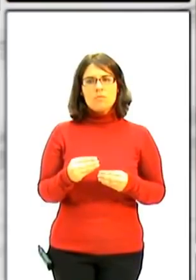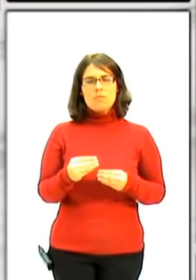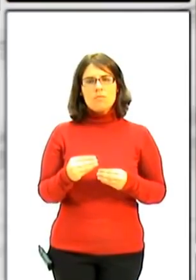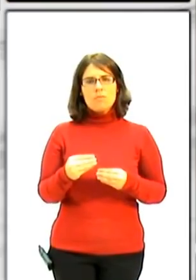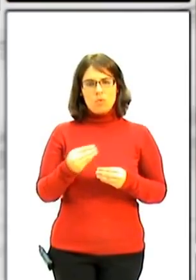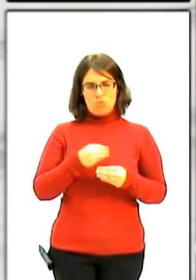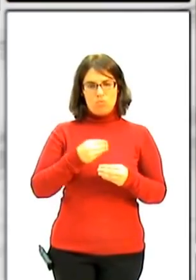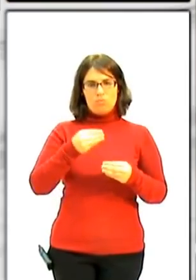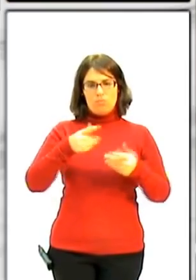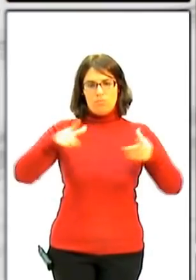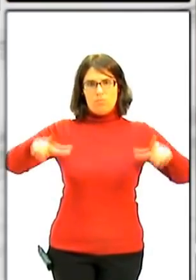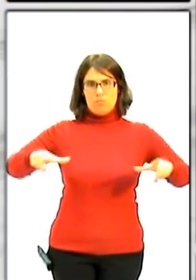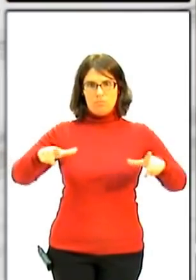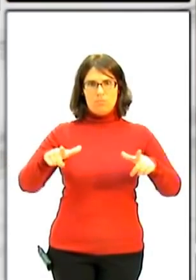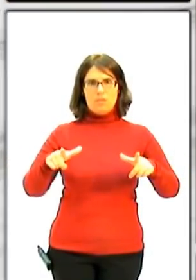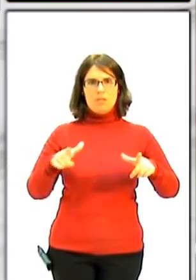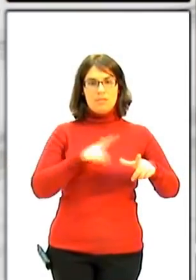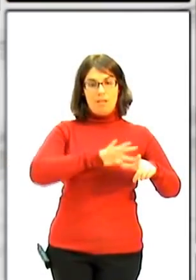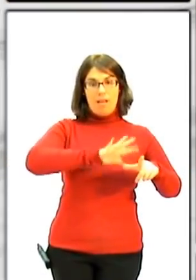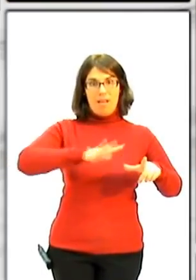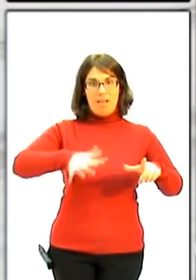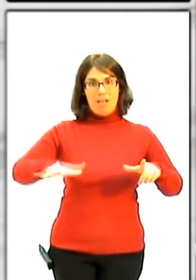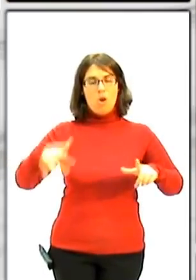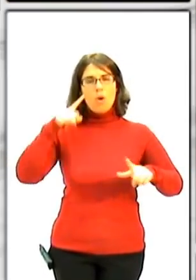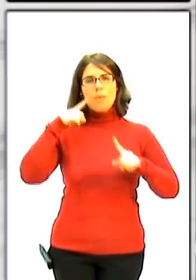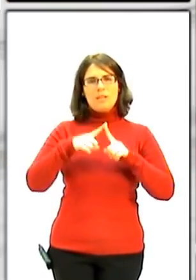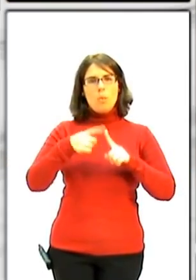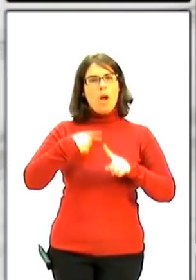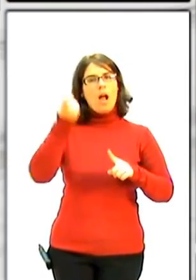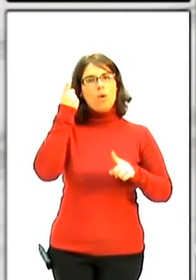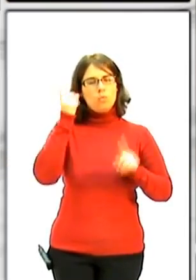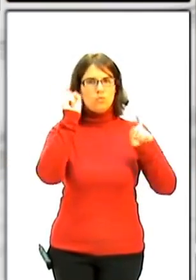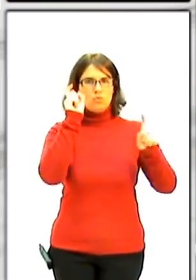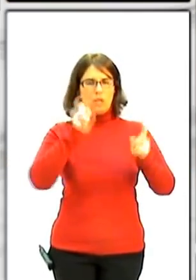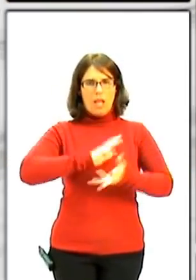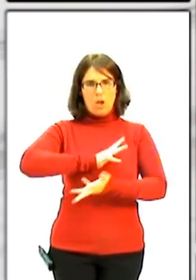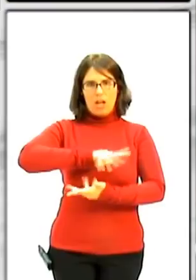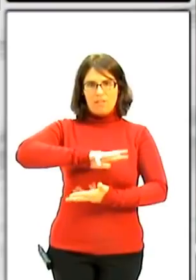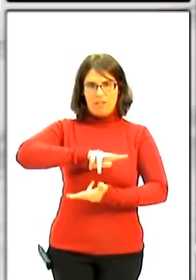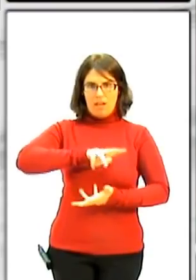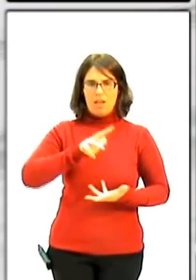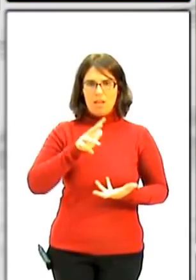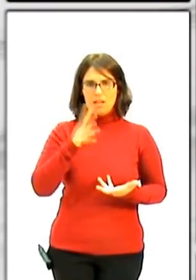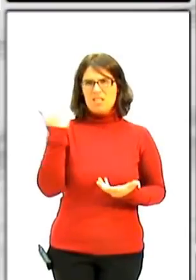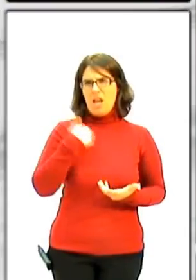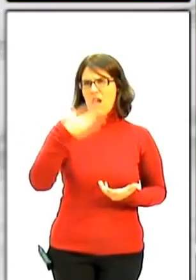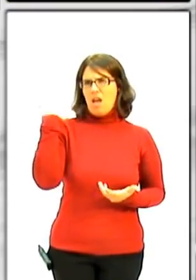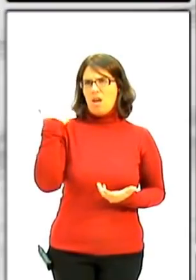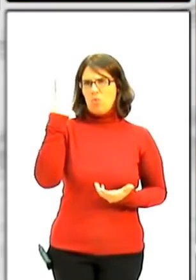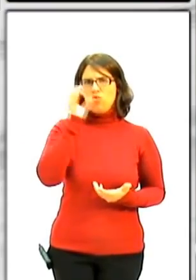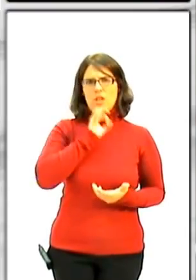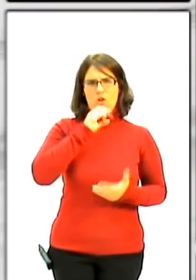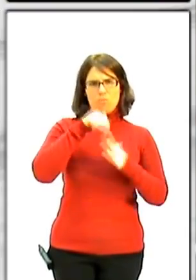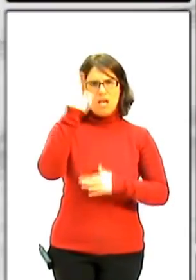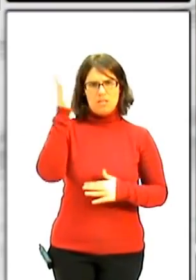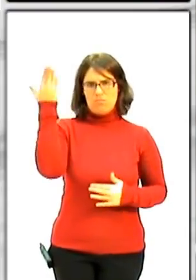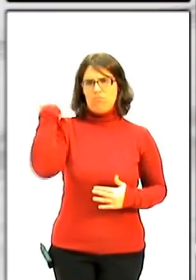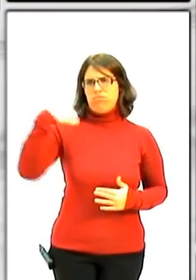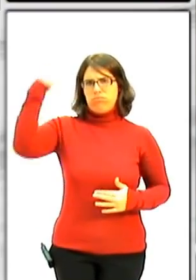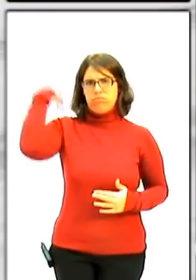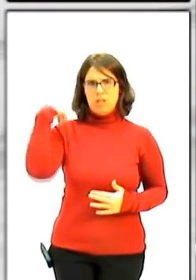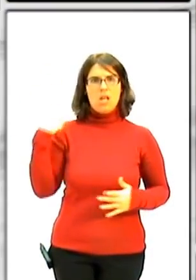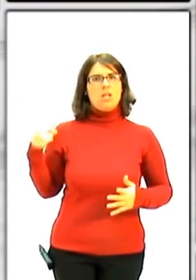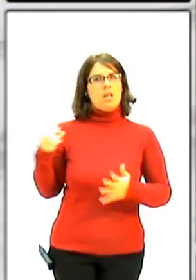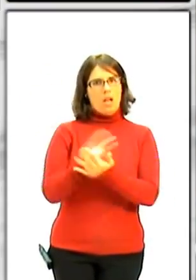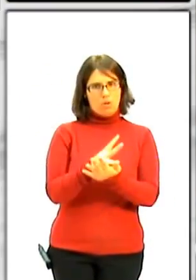mapa en relieve para enseñar geografía a sus alumnos. Es decir, hace ya más de un siglo hubo un reto de cómo hacer